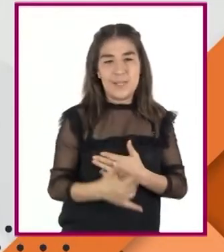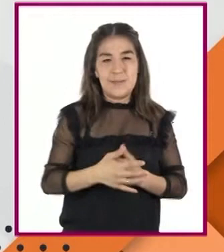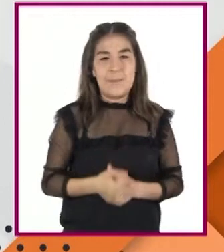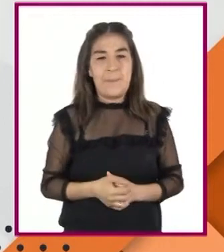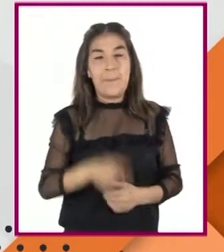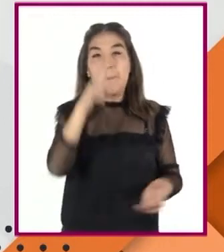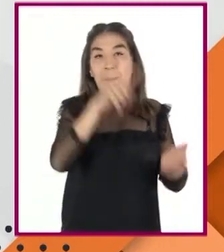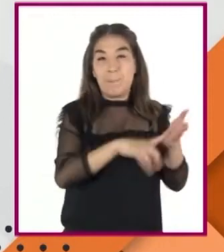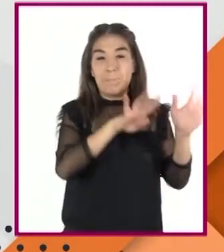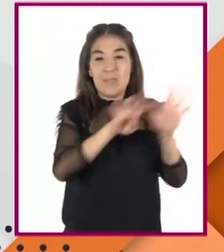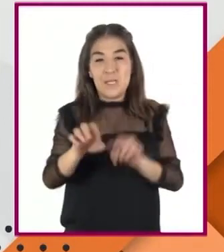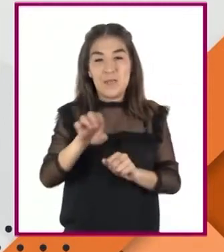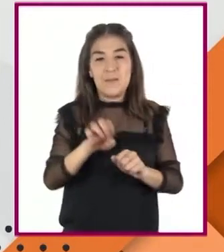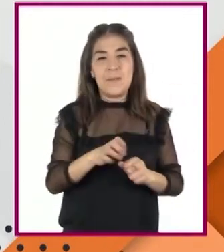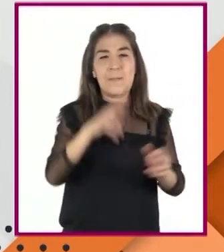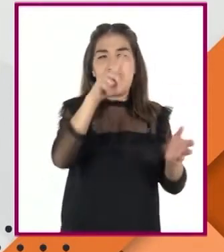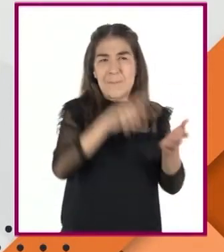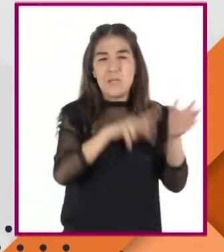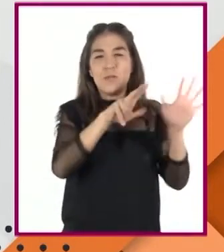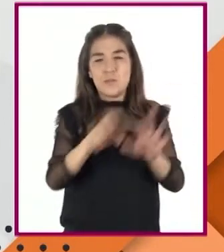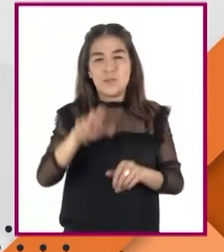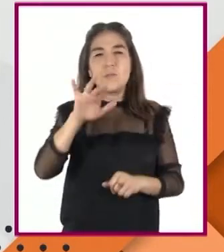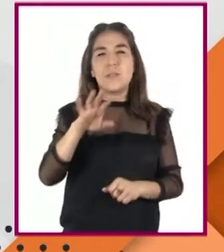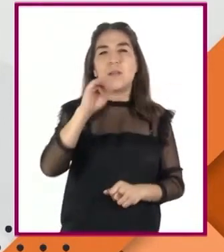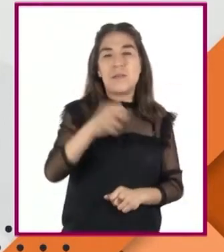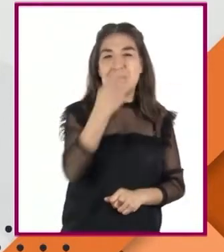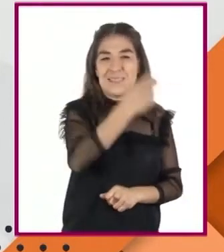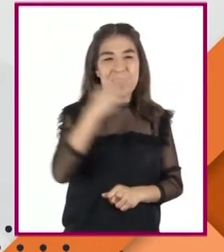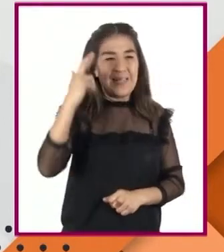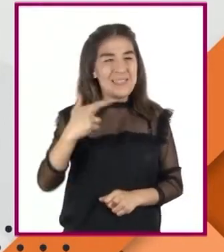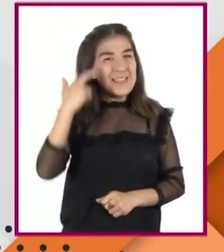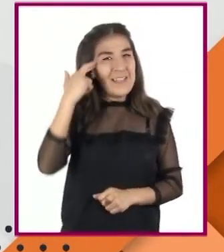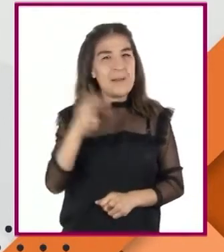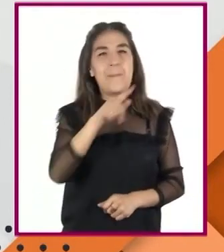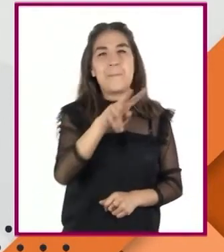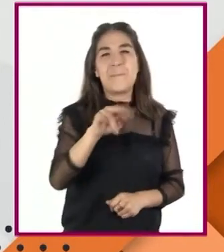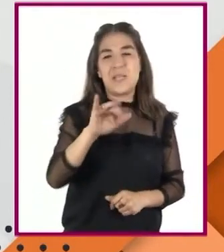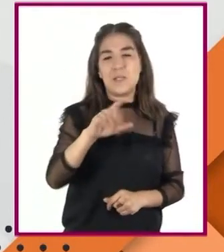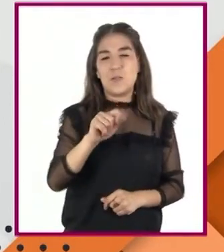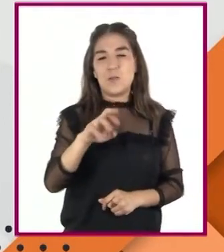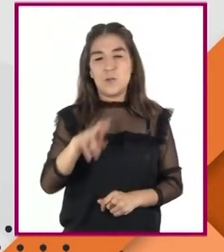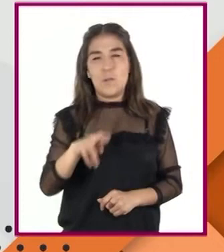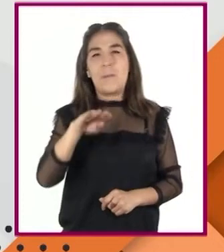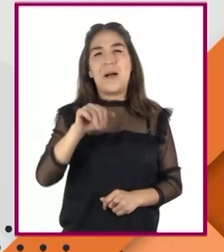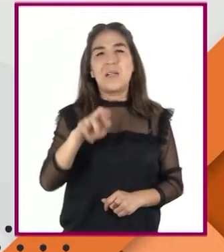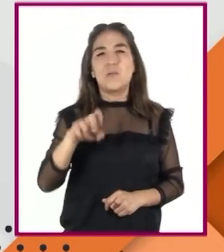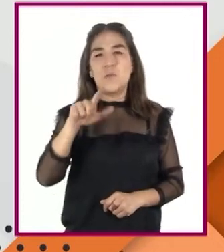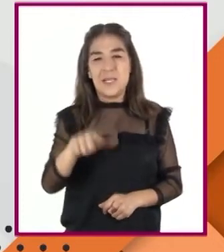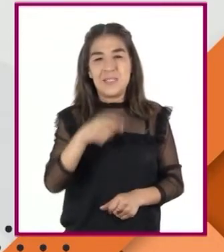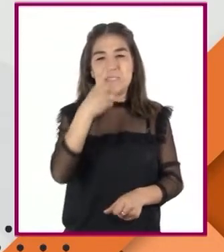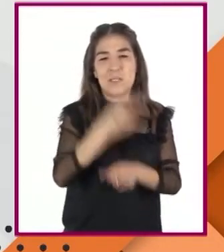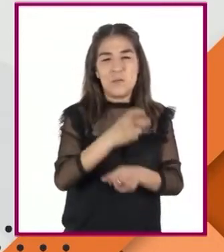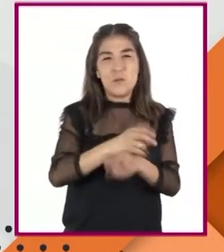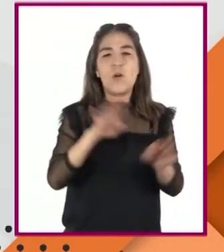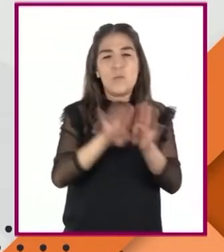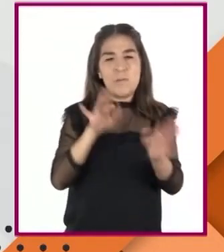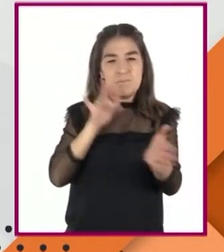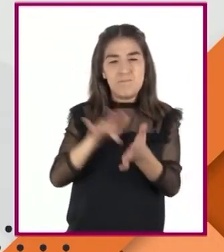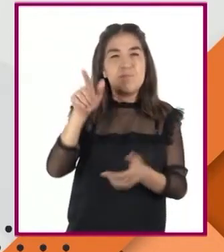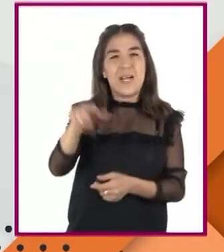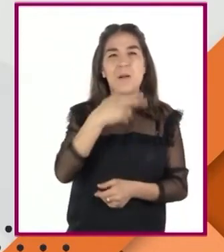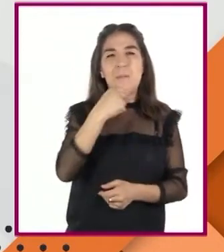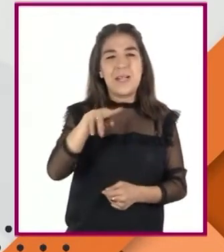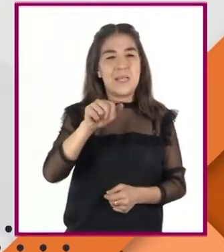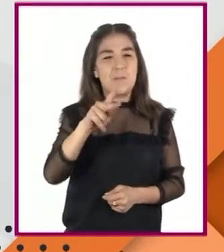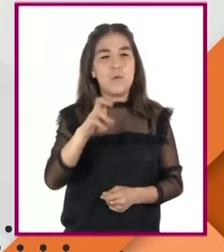se abrió una nueva oportunidad cuando el rey de Piamonte, Víctor Manuel II, apoyó al emperador francés Napoleón